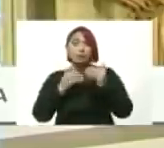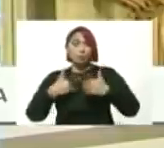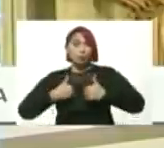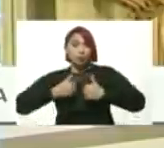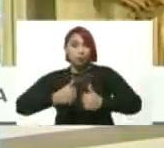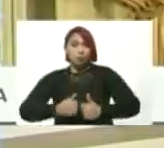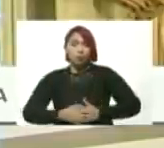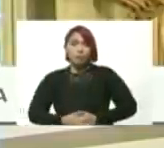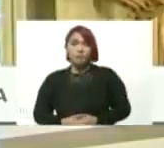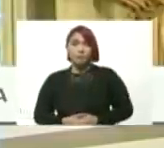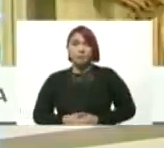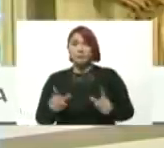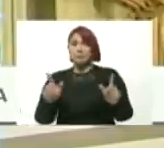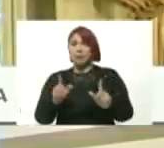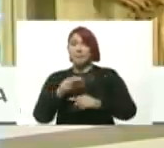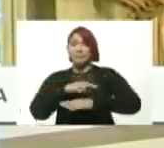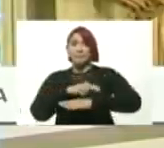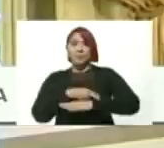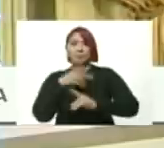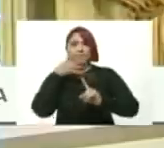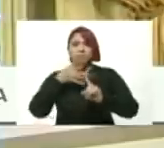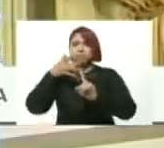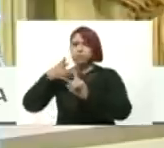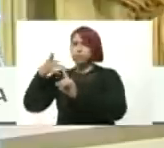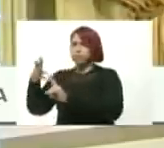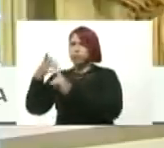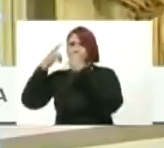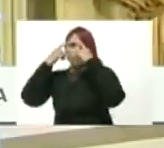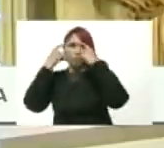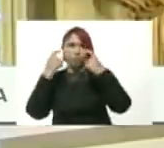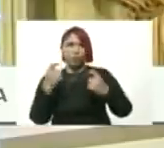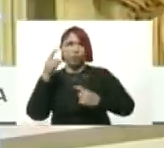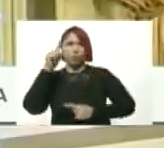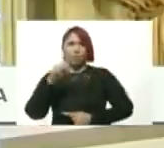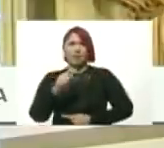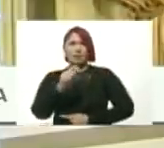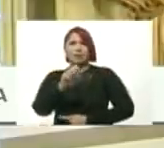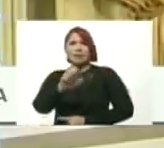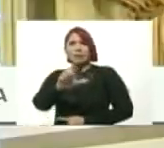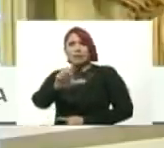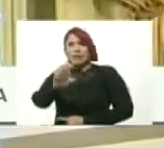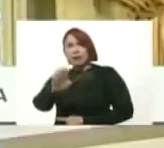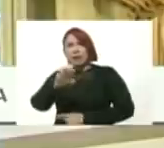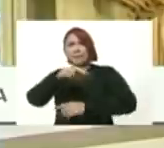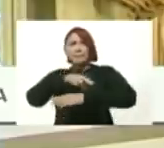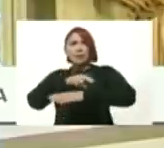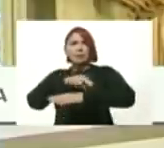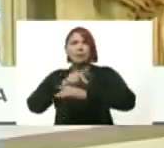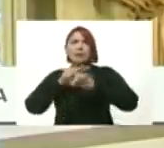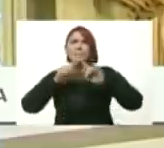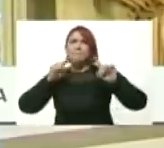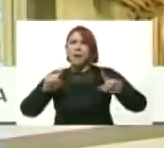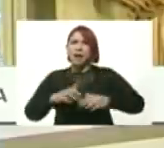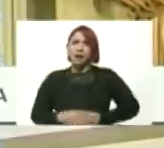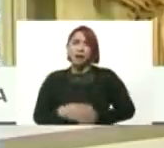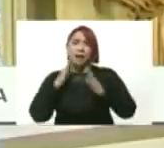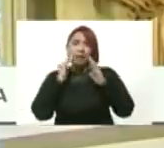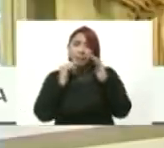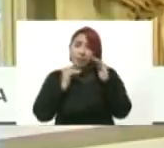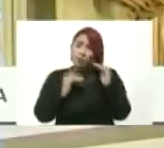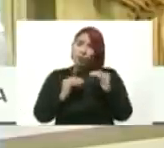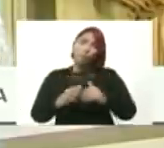de la tmr de medicina para la formación de profesionales de la telemedicina la atención